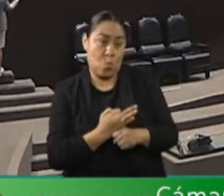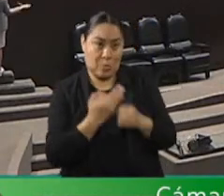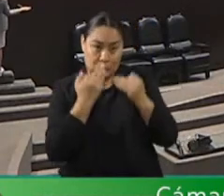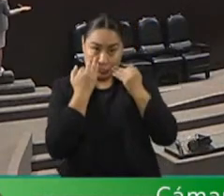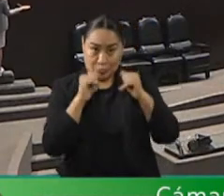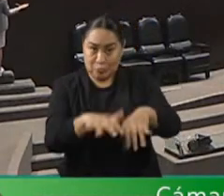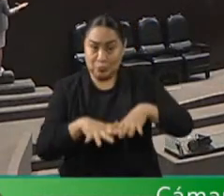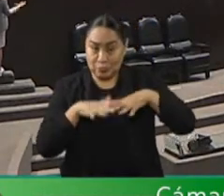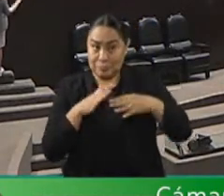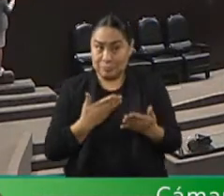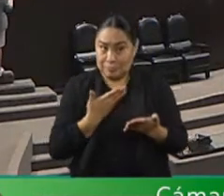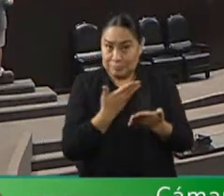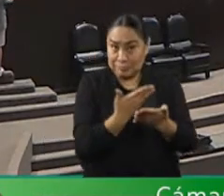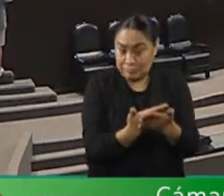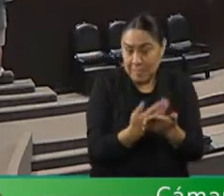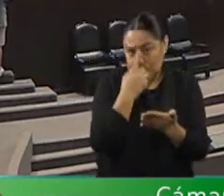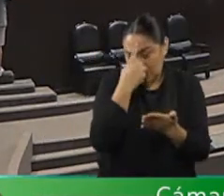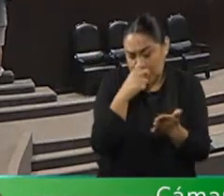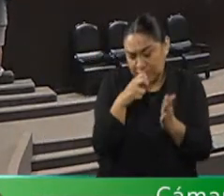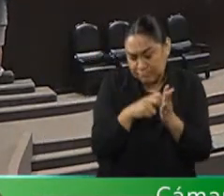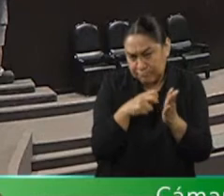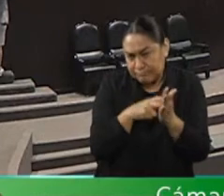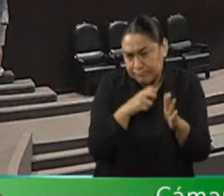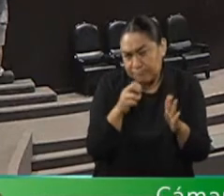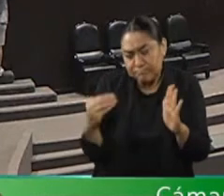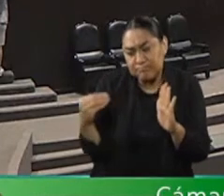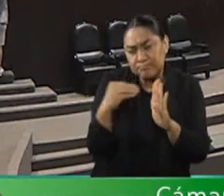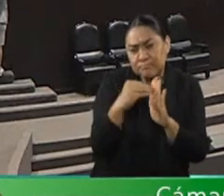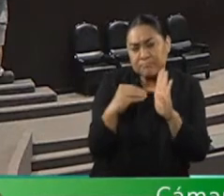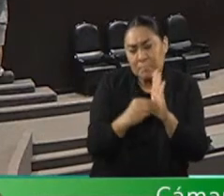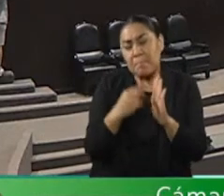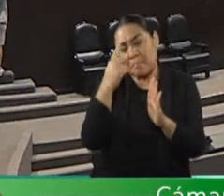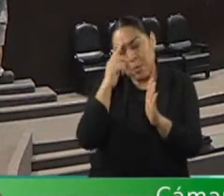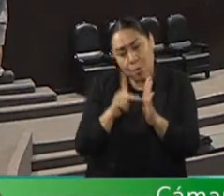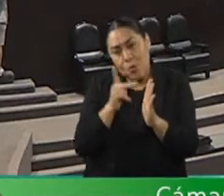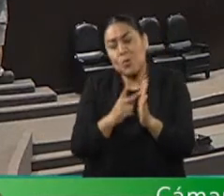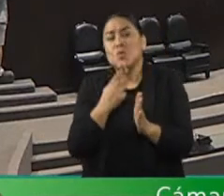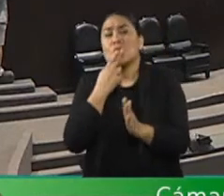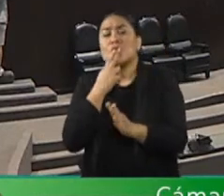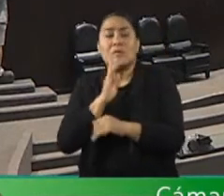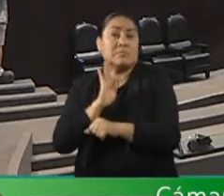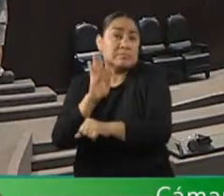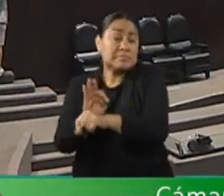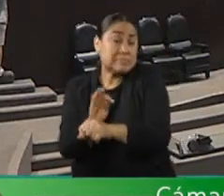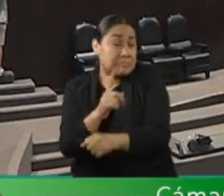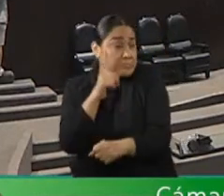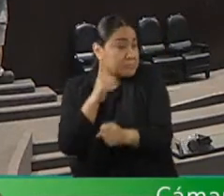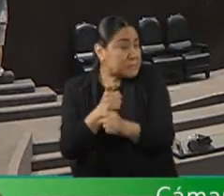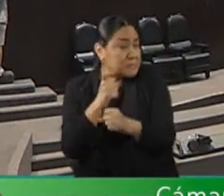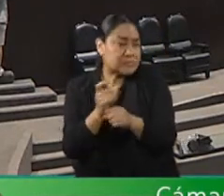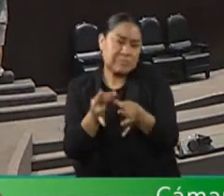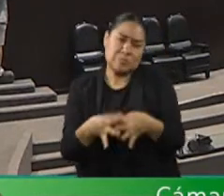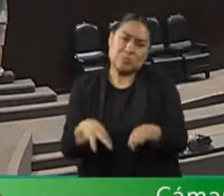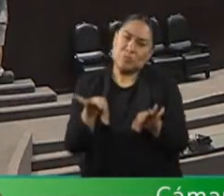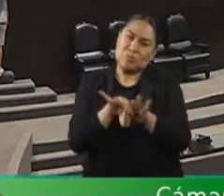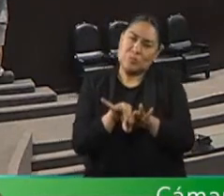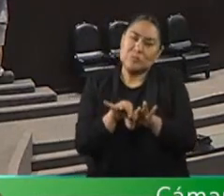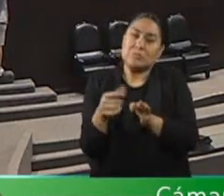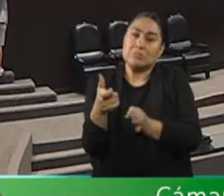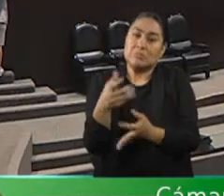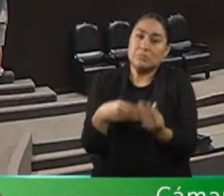soberanía esta reserva que busca rescatar uno de los pilares de la economía